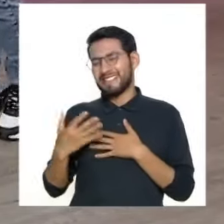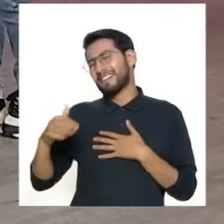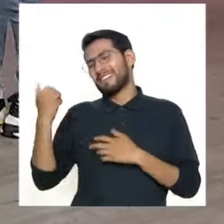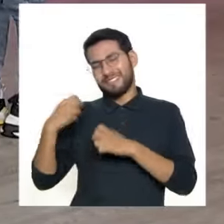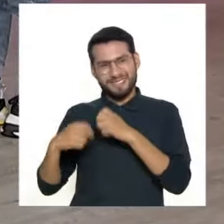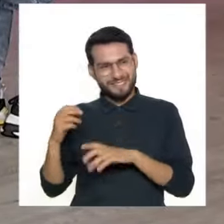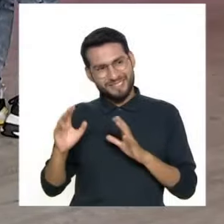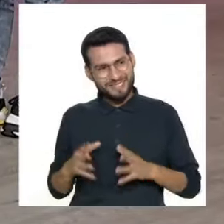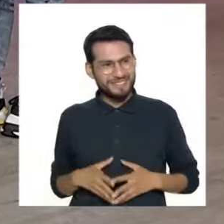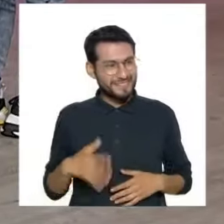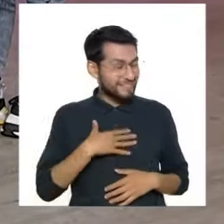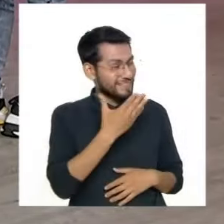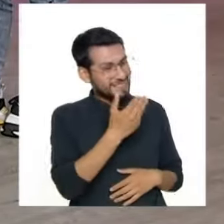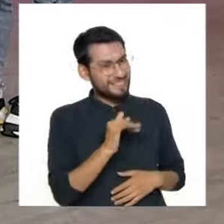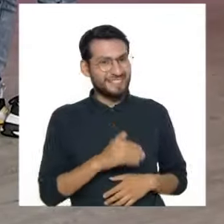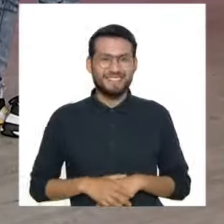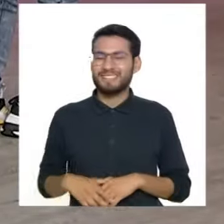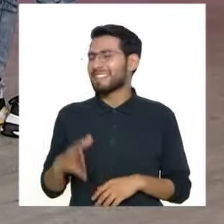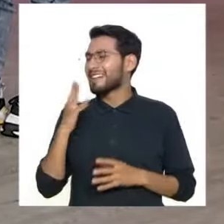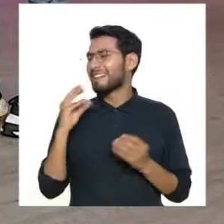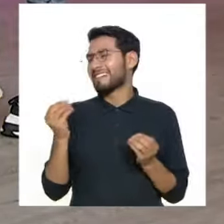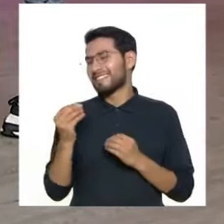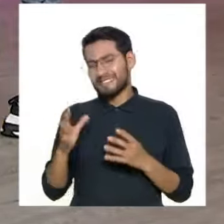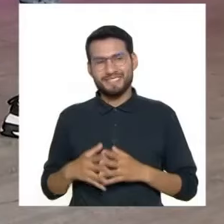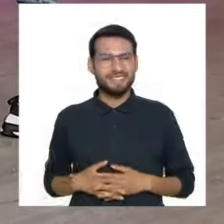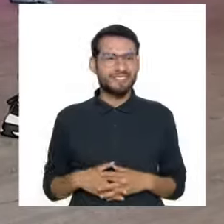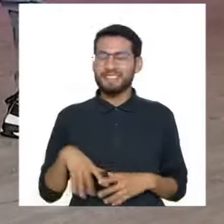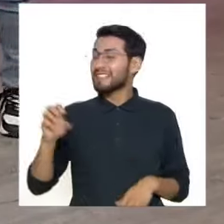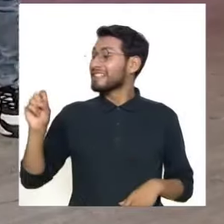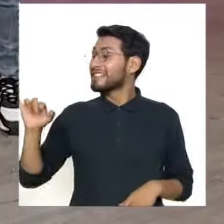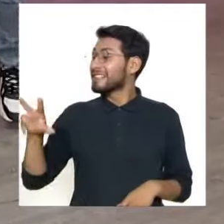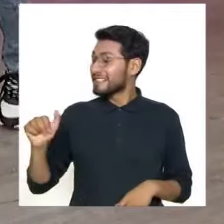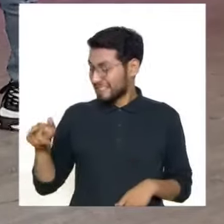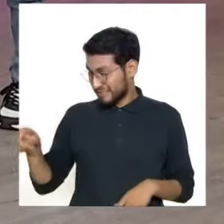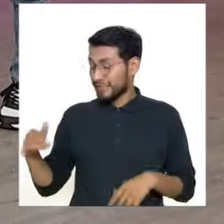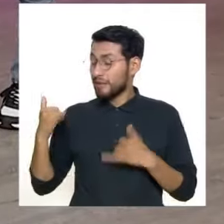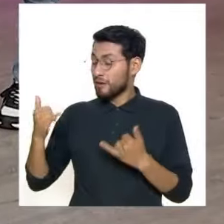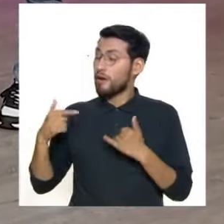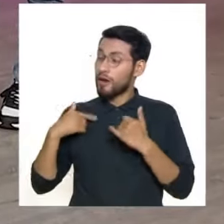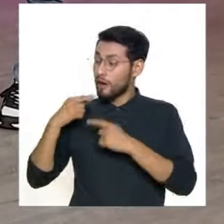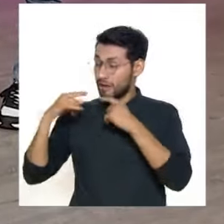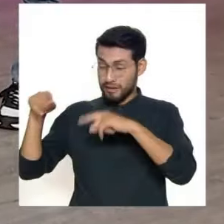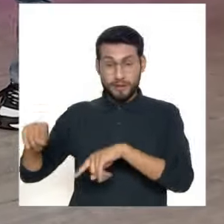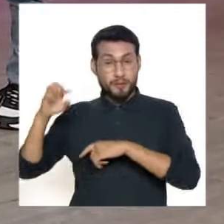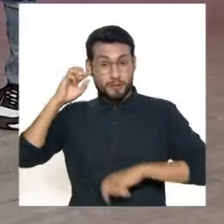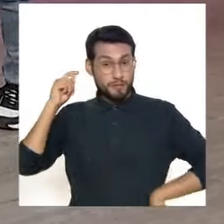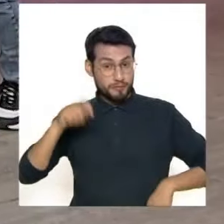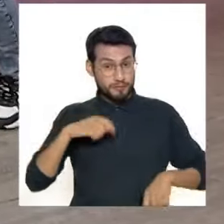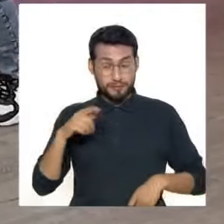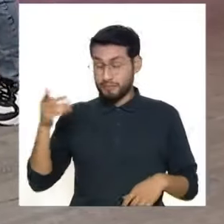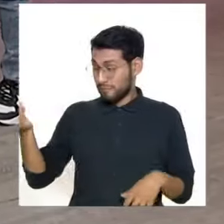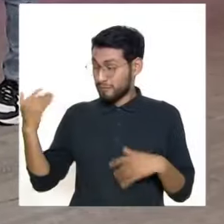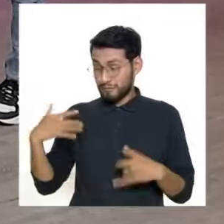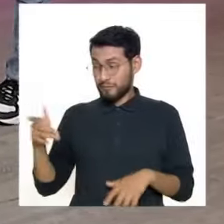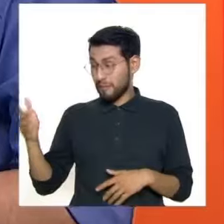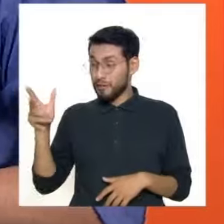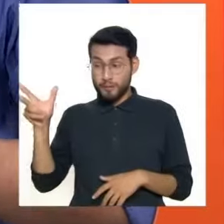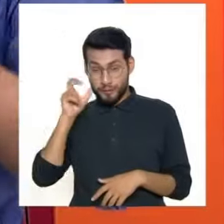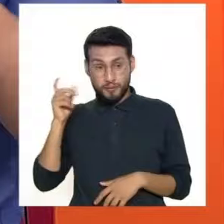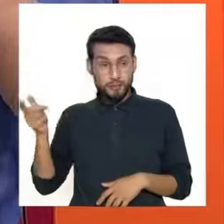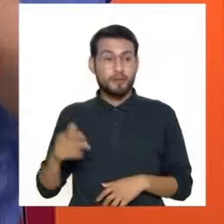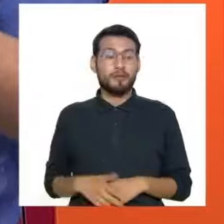problema también Ah la adolescencia también Silvia yo te quiero contar que aquí en el programa Nuestro querido pisu como ya bien has